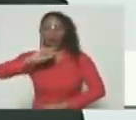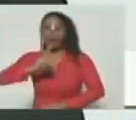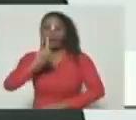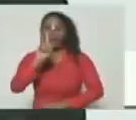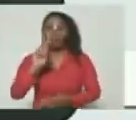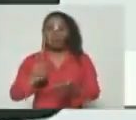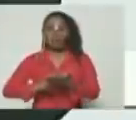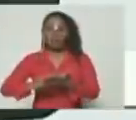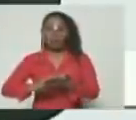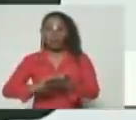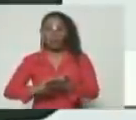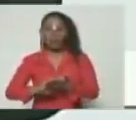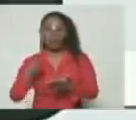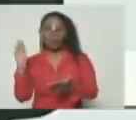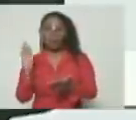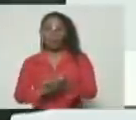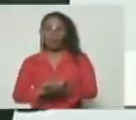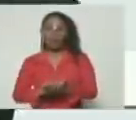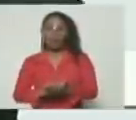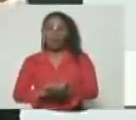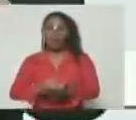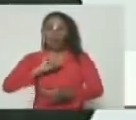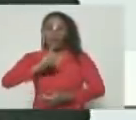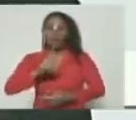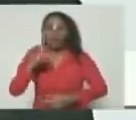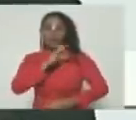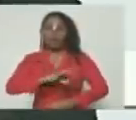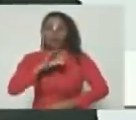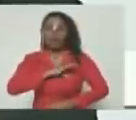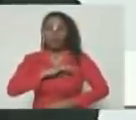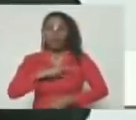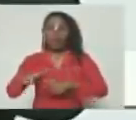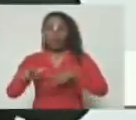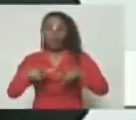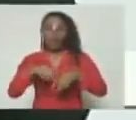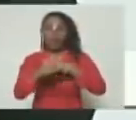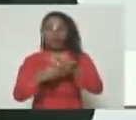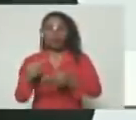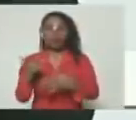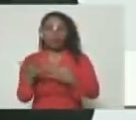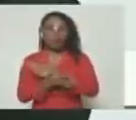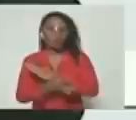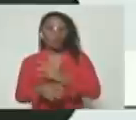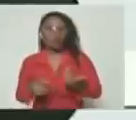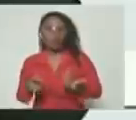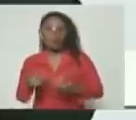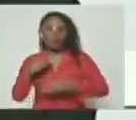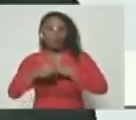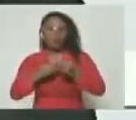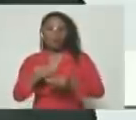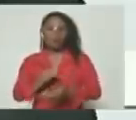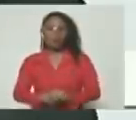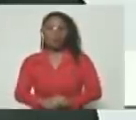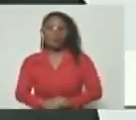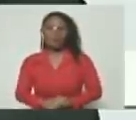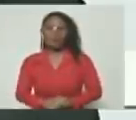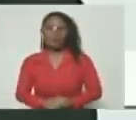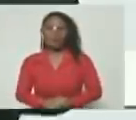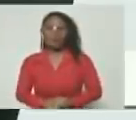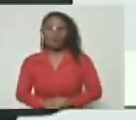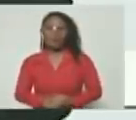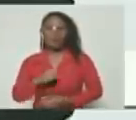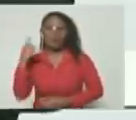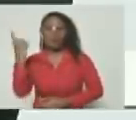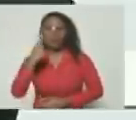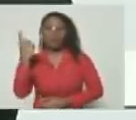solución, que inocular odio a una sociedad nos va a llevar a algún lugar. No nos ha llevado a ningún lugar, ni lo hará.